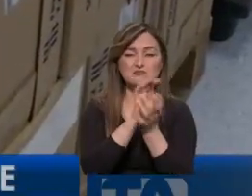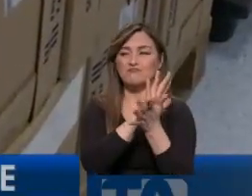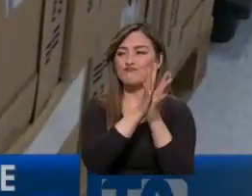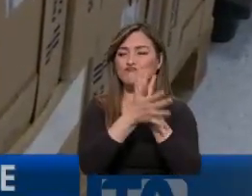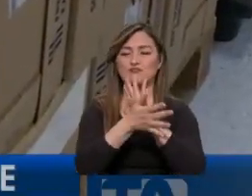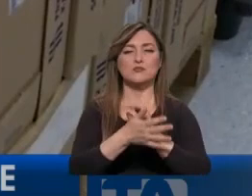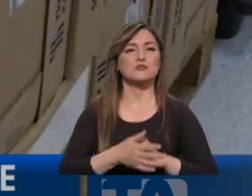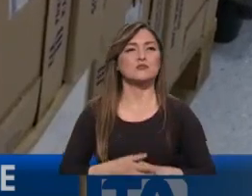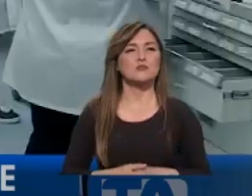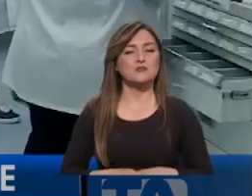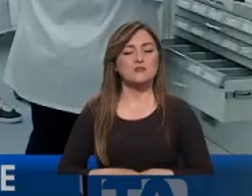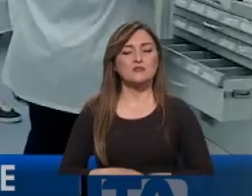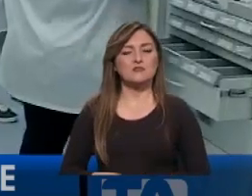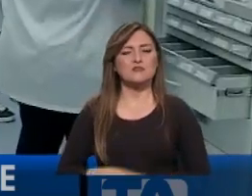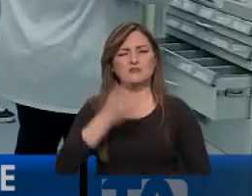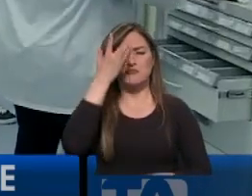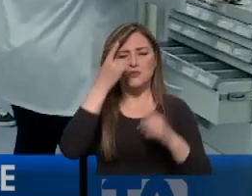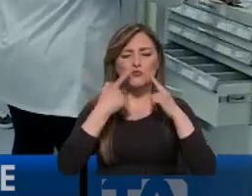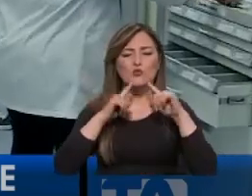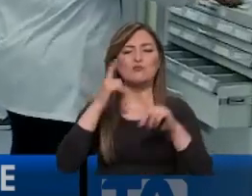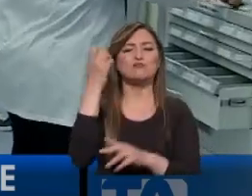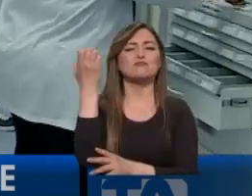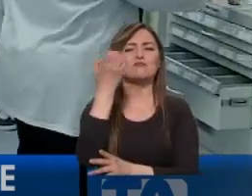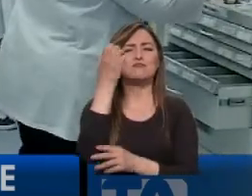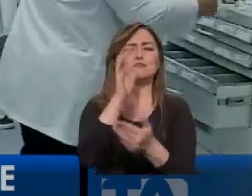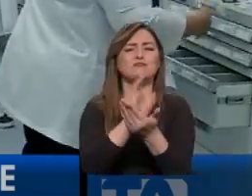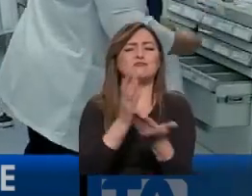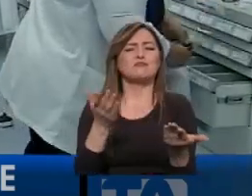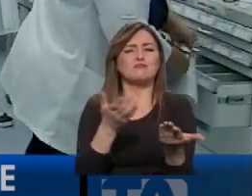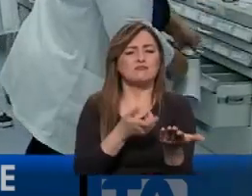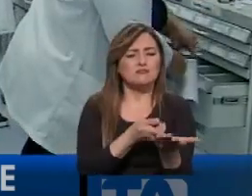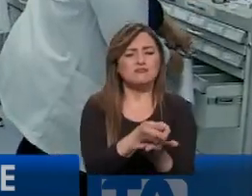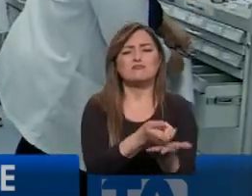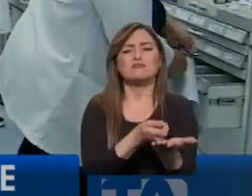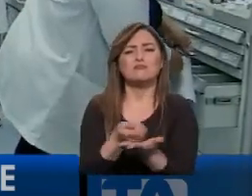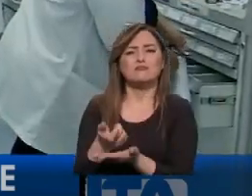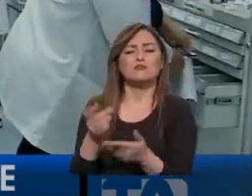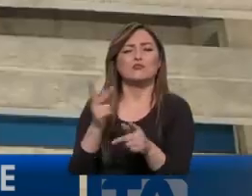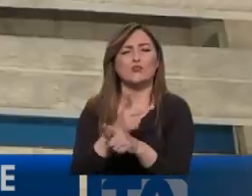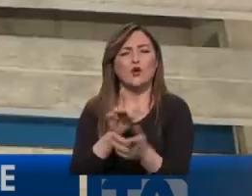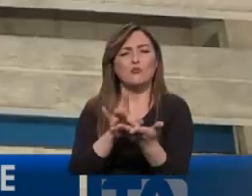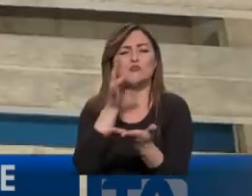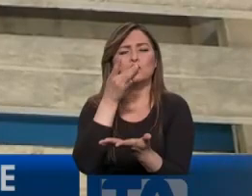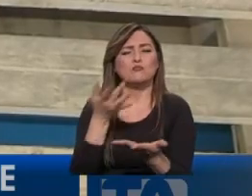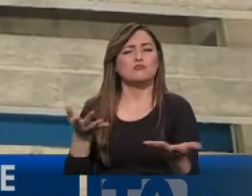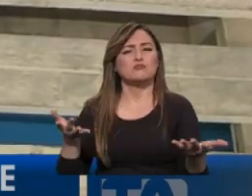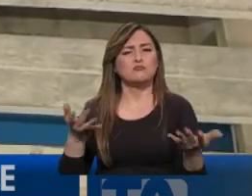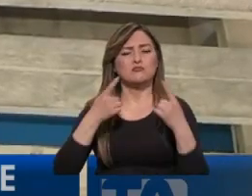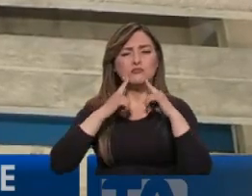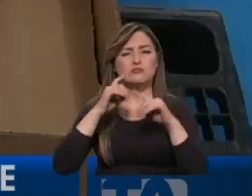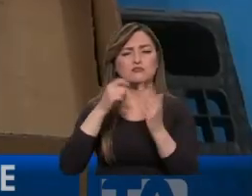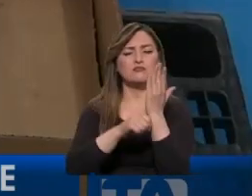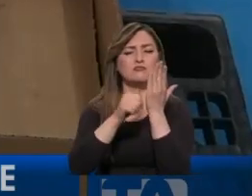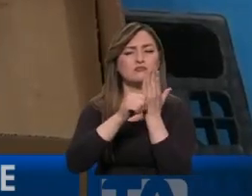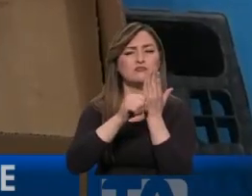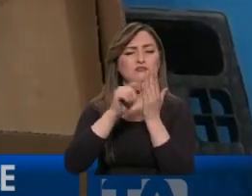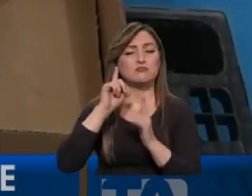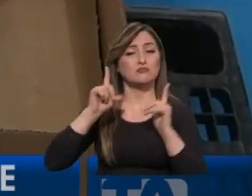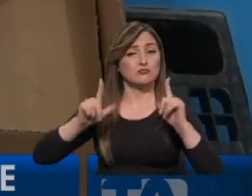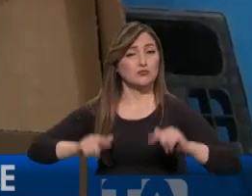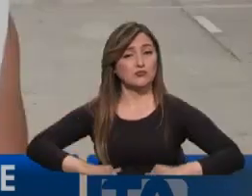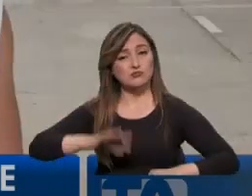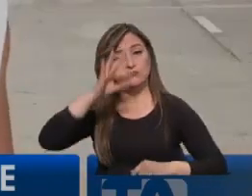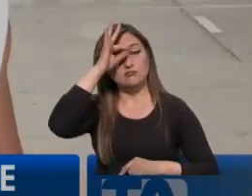qué no son parte de la declaratoria de emergencia para el abastecimiento de medicamentos que ha declarado el Ministerio de Salud en